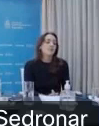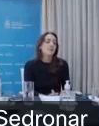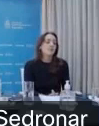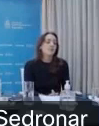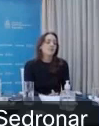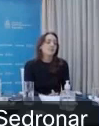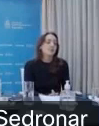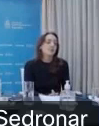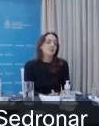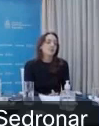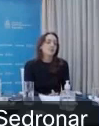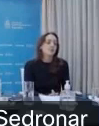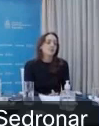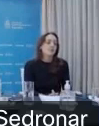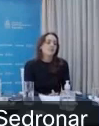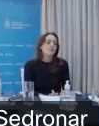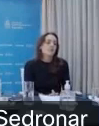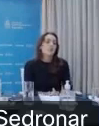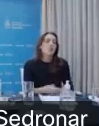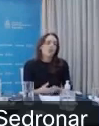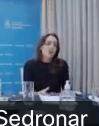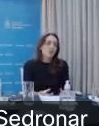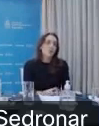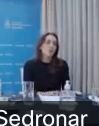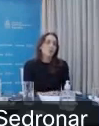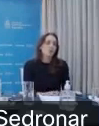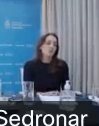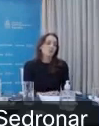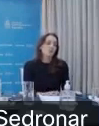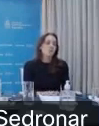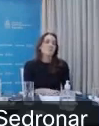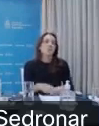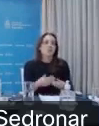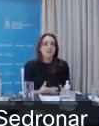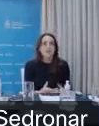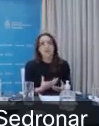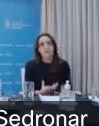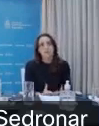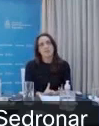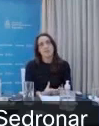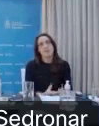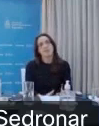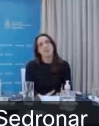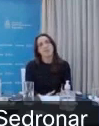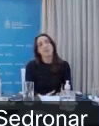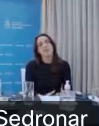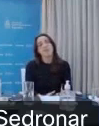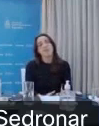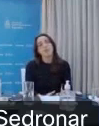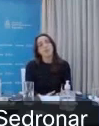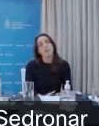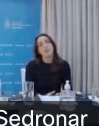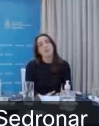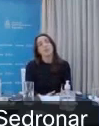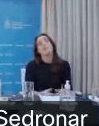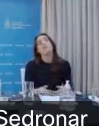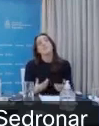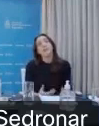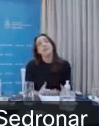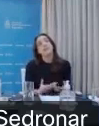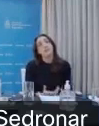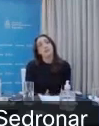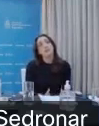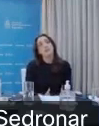nosotros decimos que un rol, ¿no? Importantísimo que tienen los adultos tiene que ver con